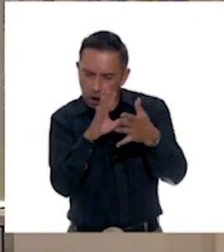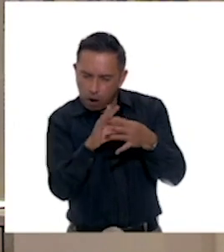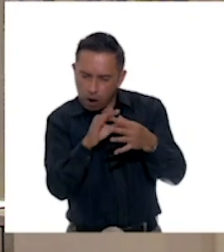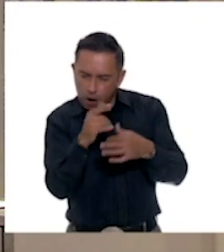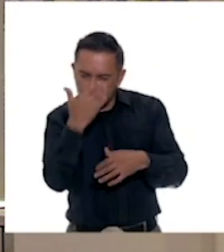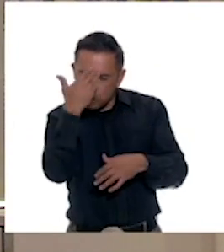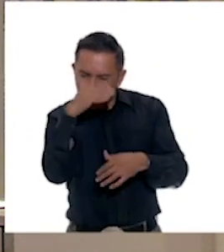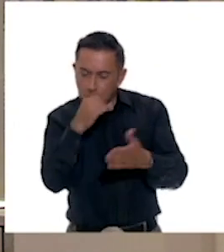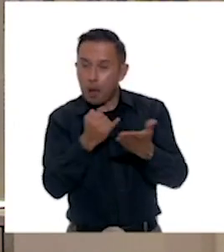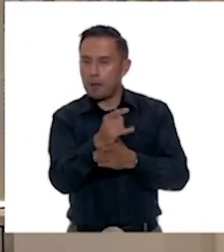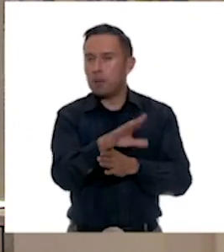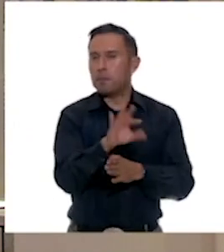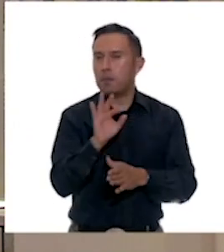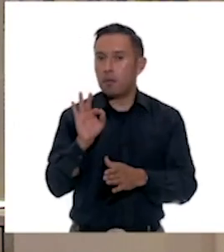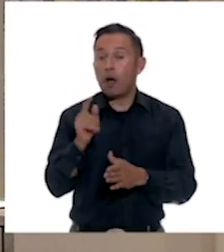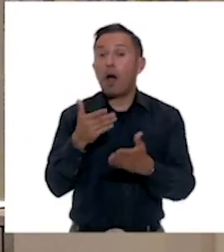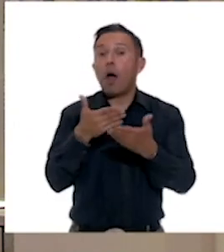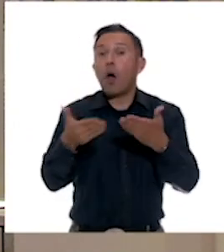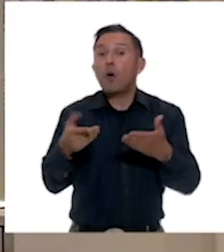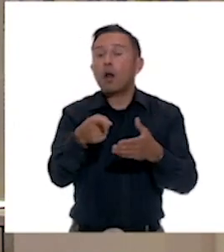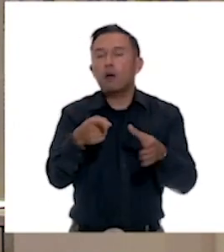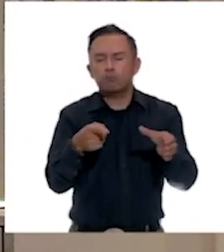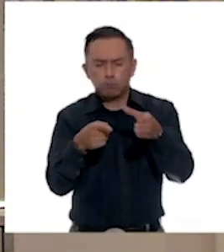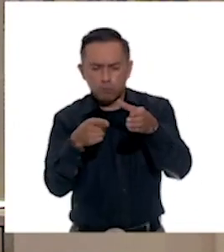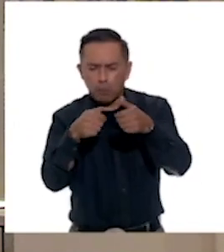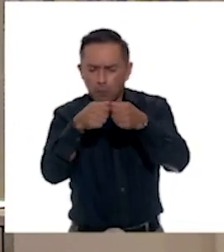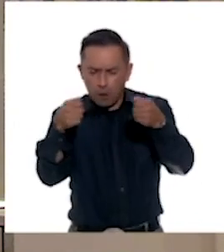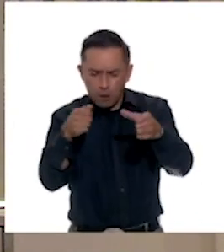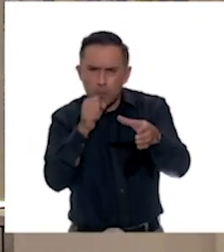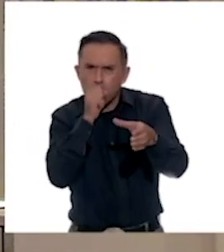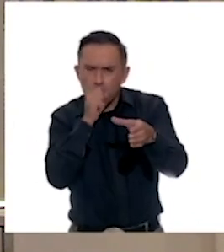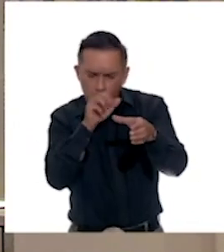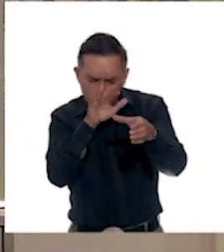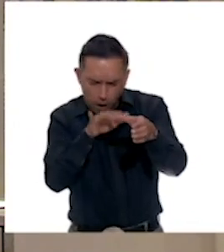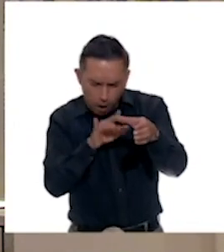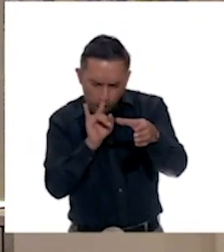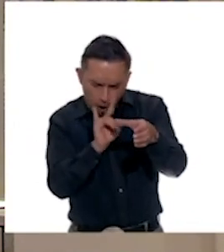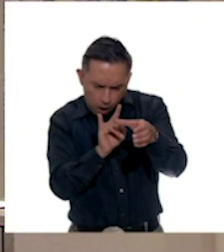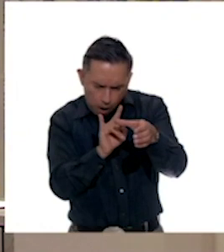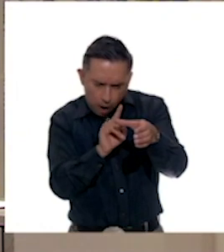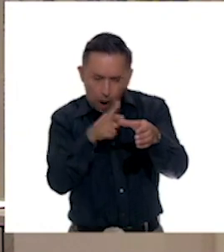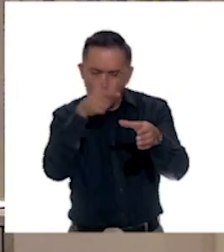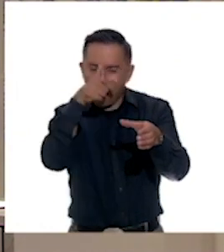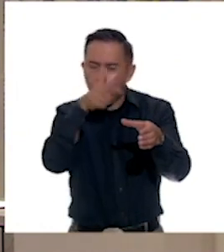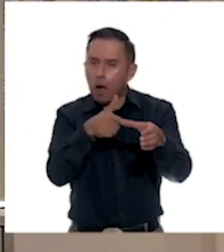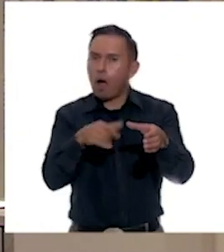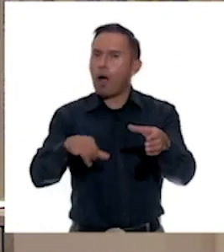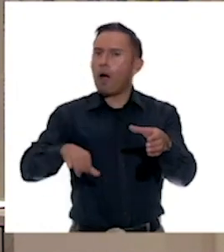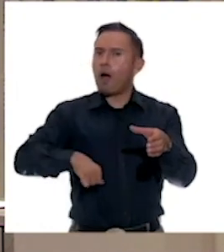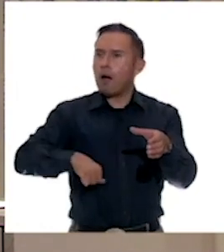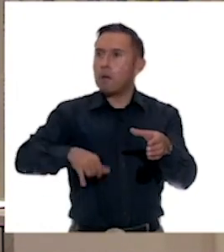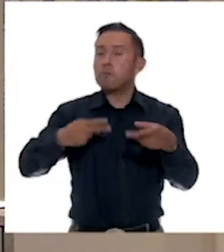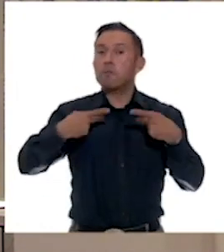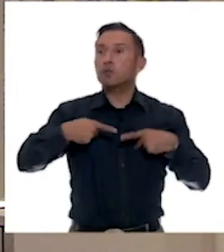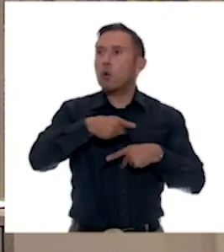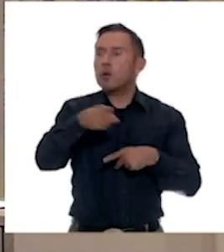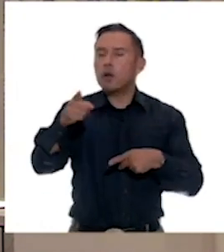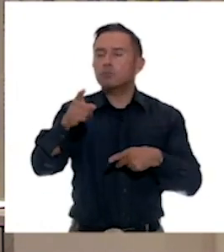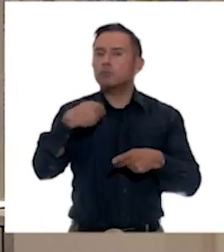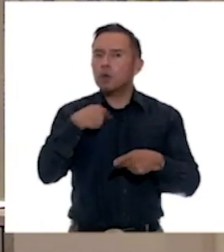revisar anuncios impresos para entender por qué resultan tan atractivos y provocan que las personas consuman un